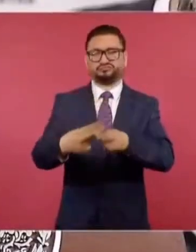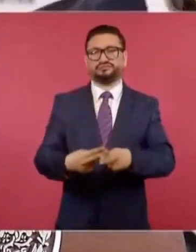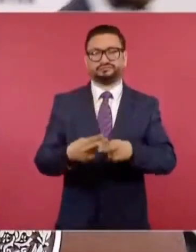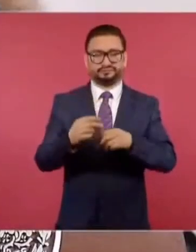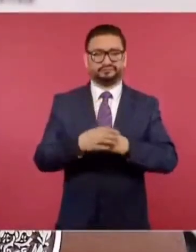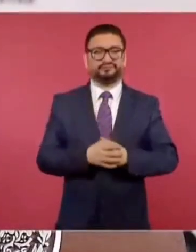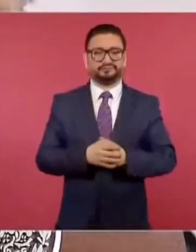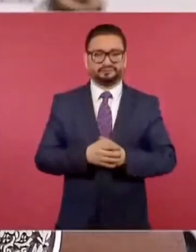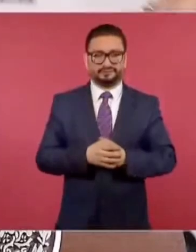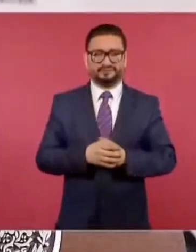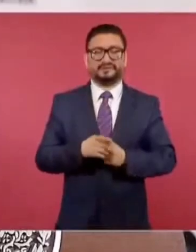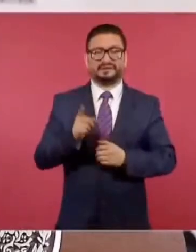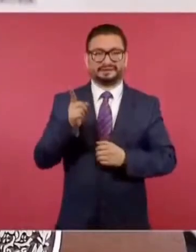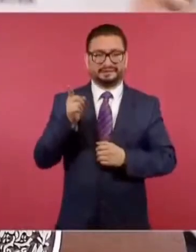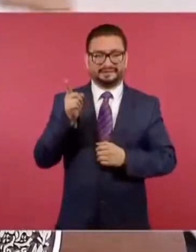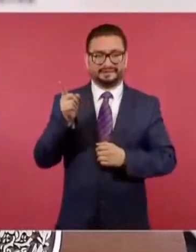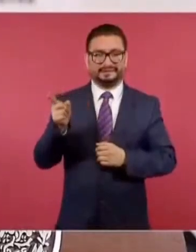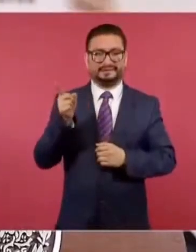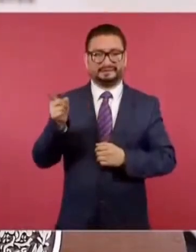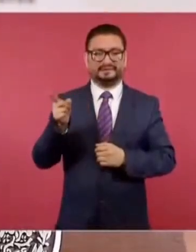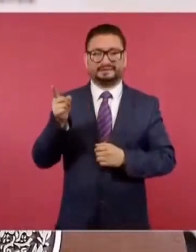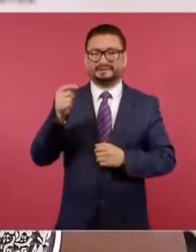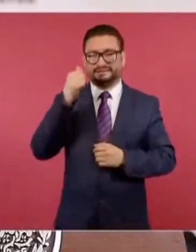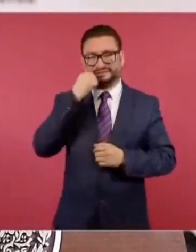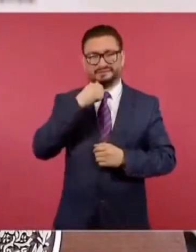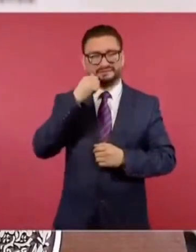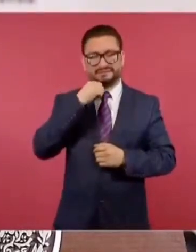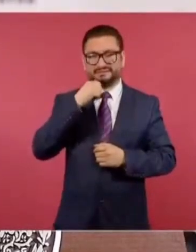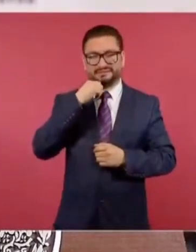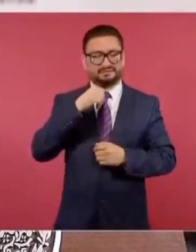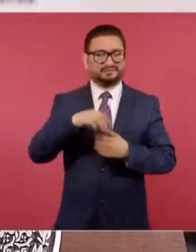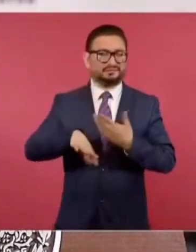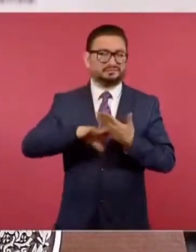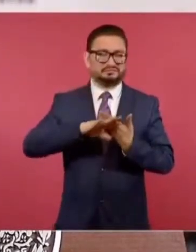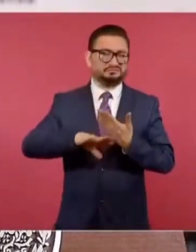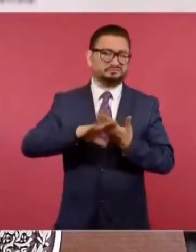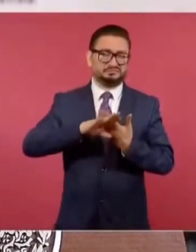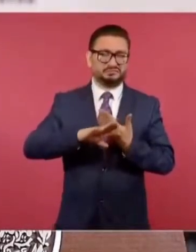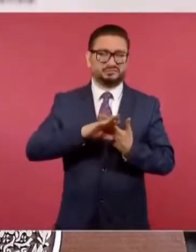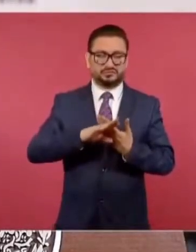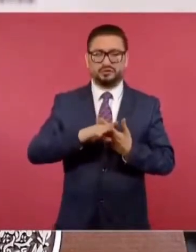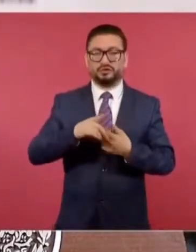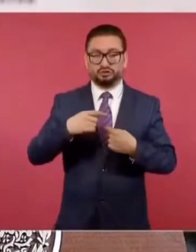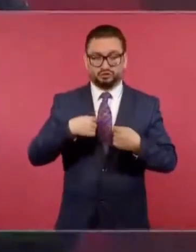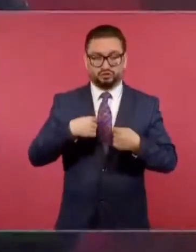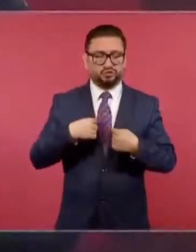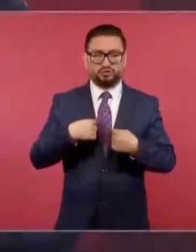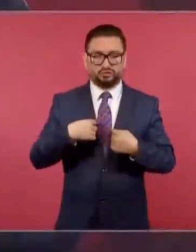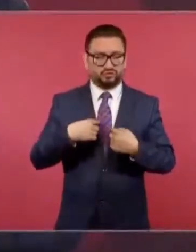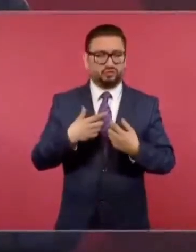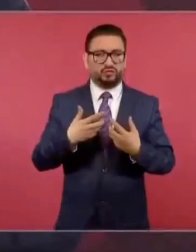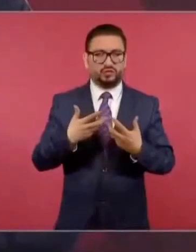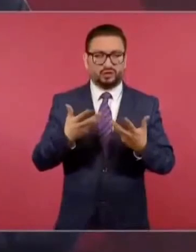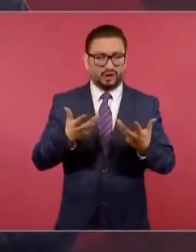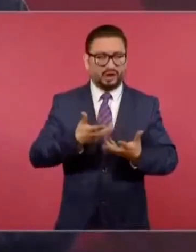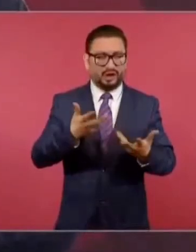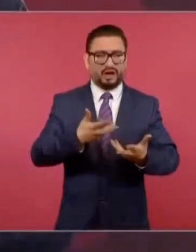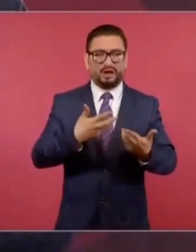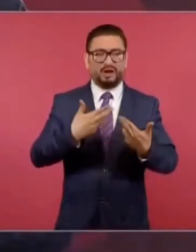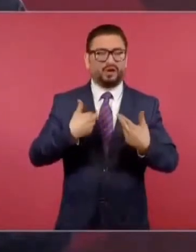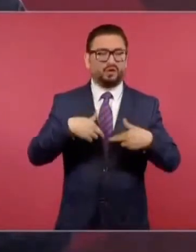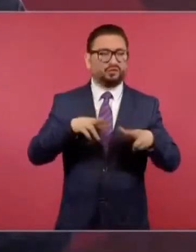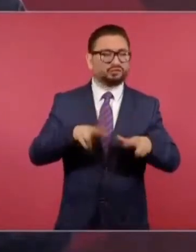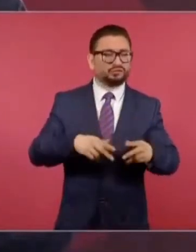y él ha estado en contra de lo que yo he